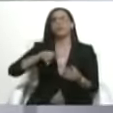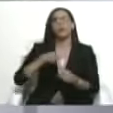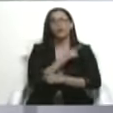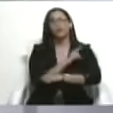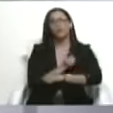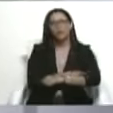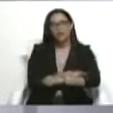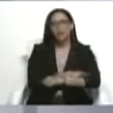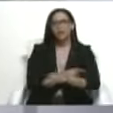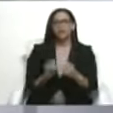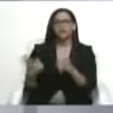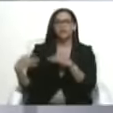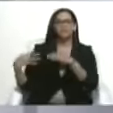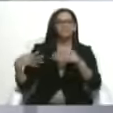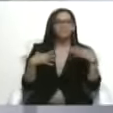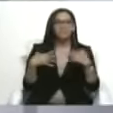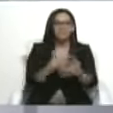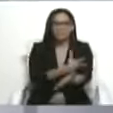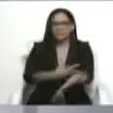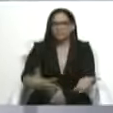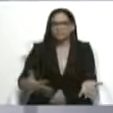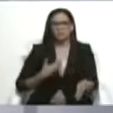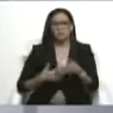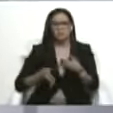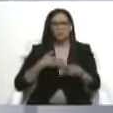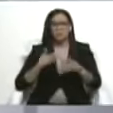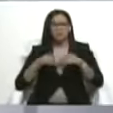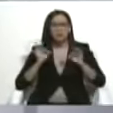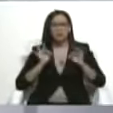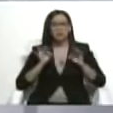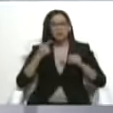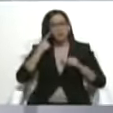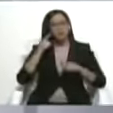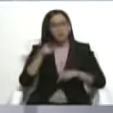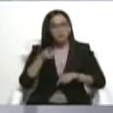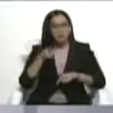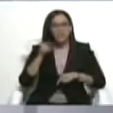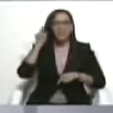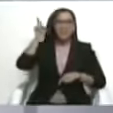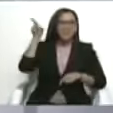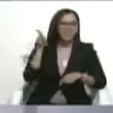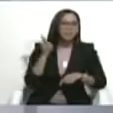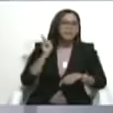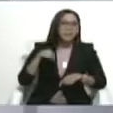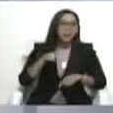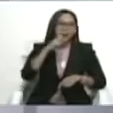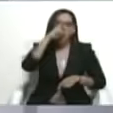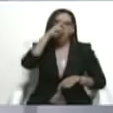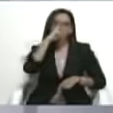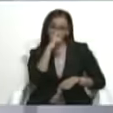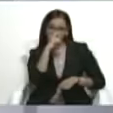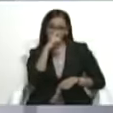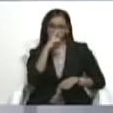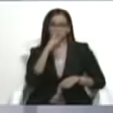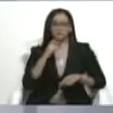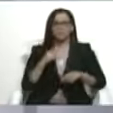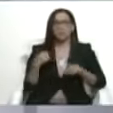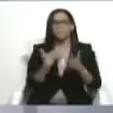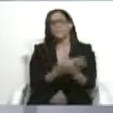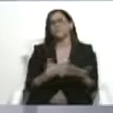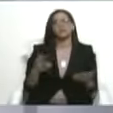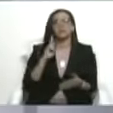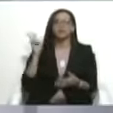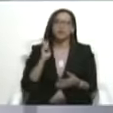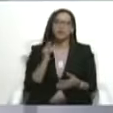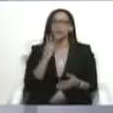a través de un baño de sangre sin importarles nada. Fíjate tú que ellos también odian que millones de